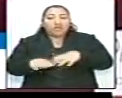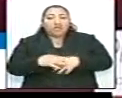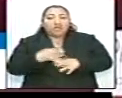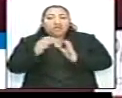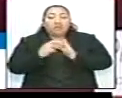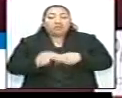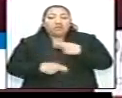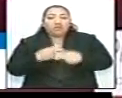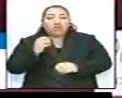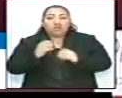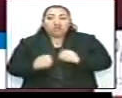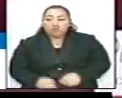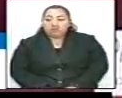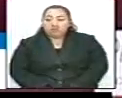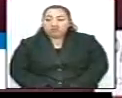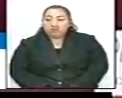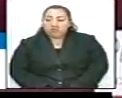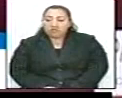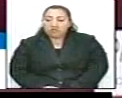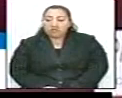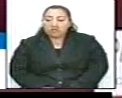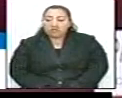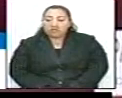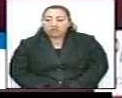Nacional de Saneamiento Rural, en donde